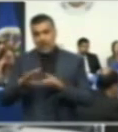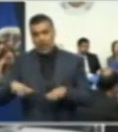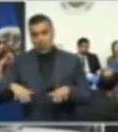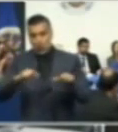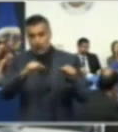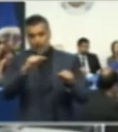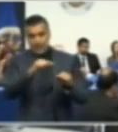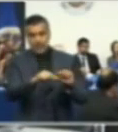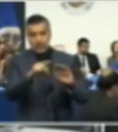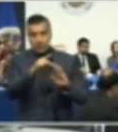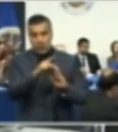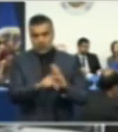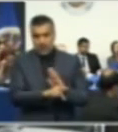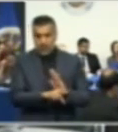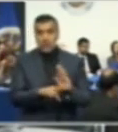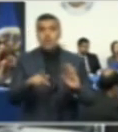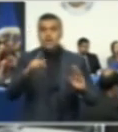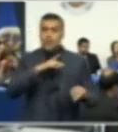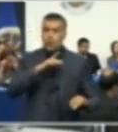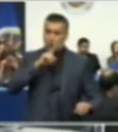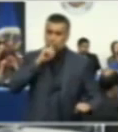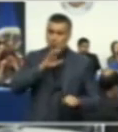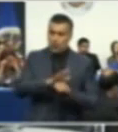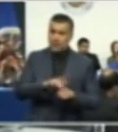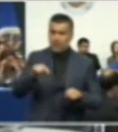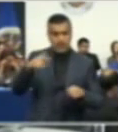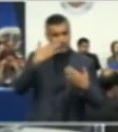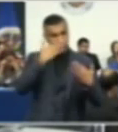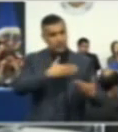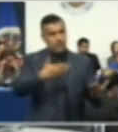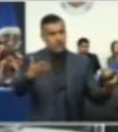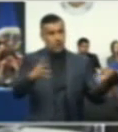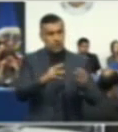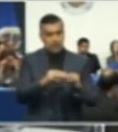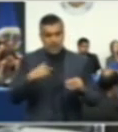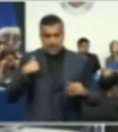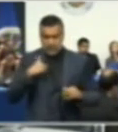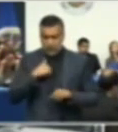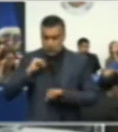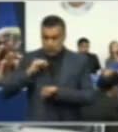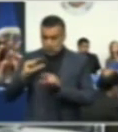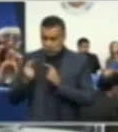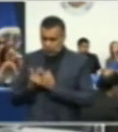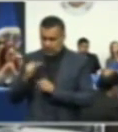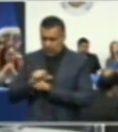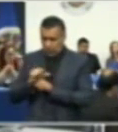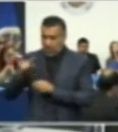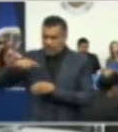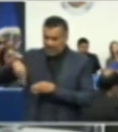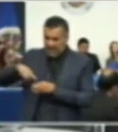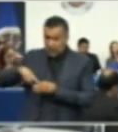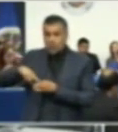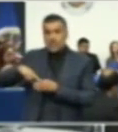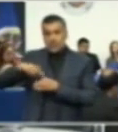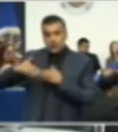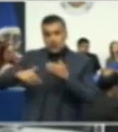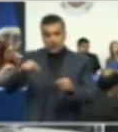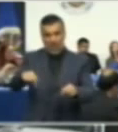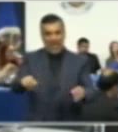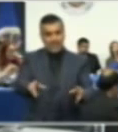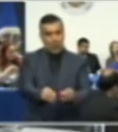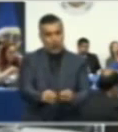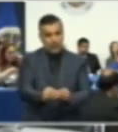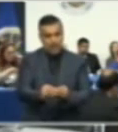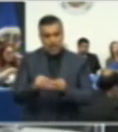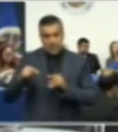esas políticas, se compromete a través de esta audiencia a convocar a un grupo de trabajo para darle un seguimiento a esta audiencia